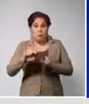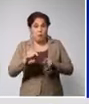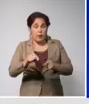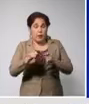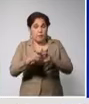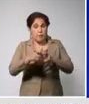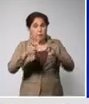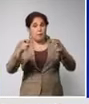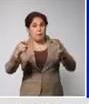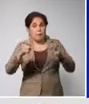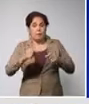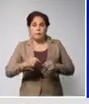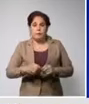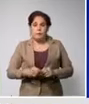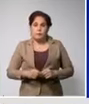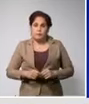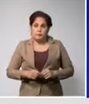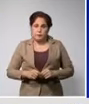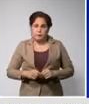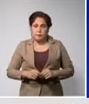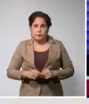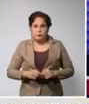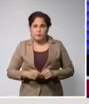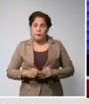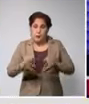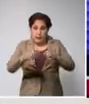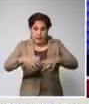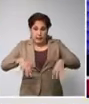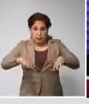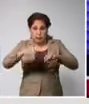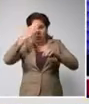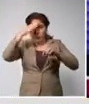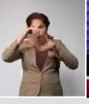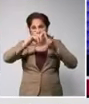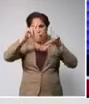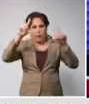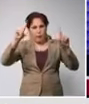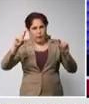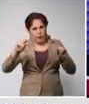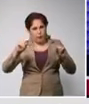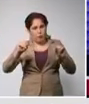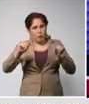elevado. Esta es la situación de Cuba. Nos vamos a permitir,